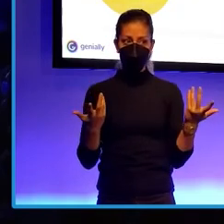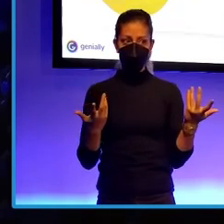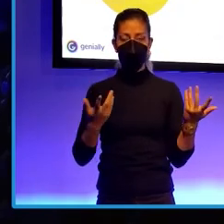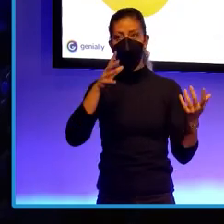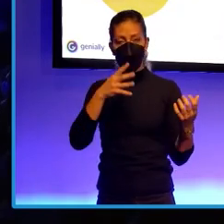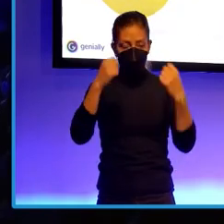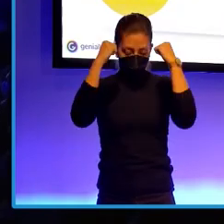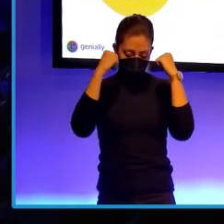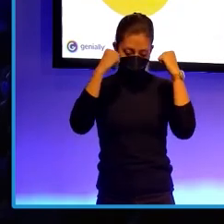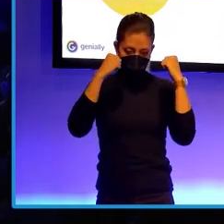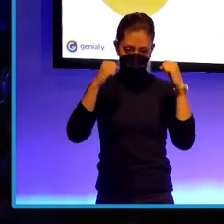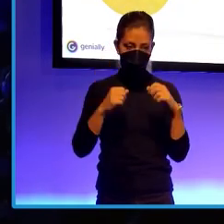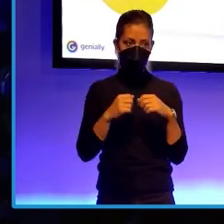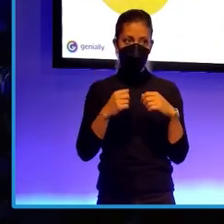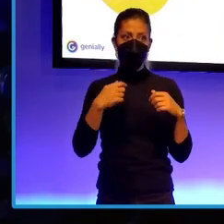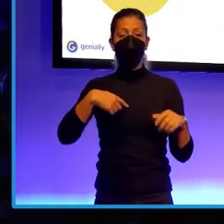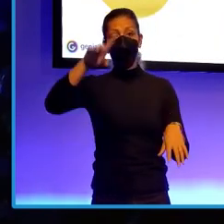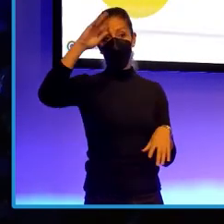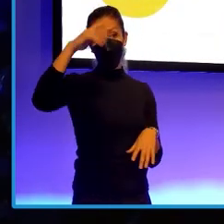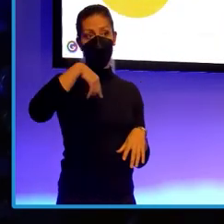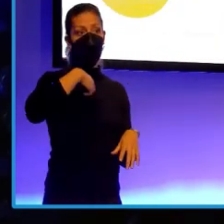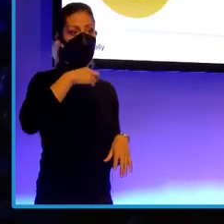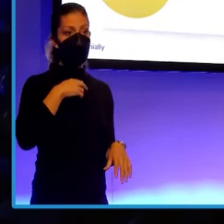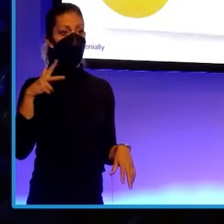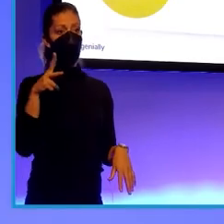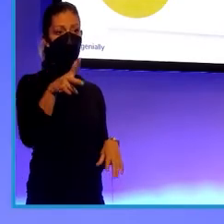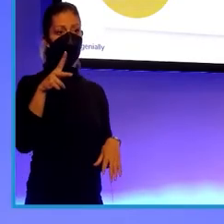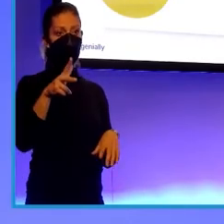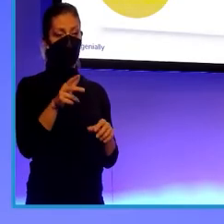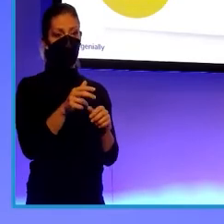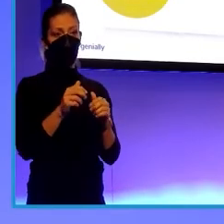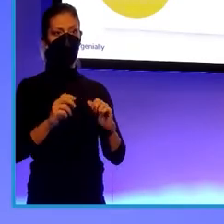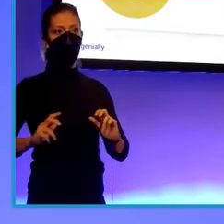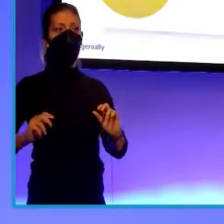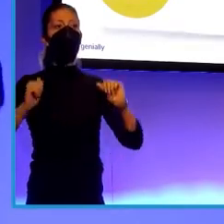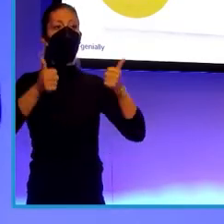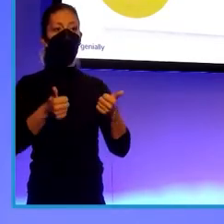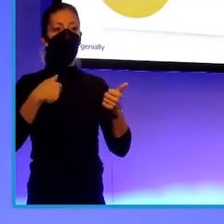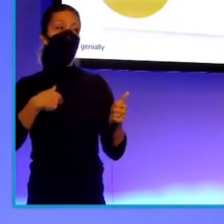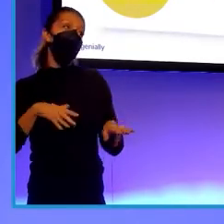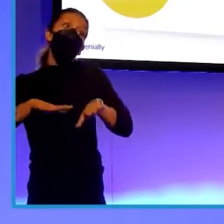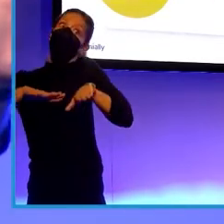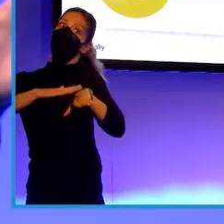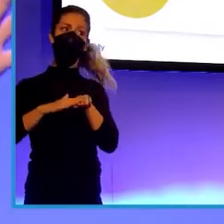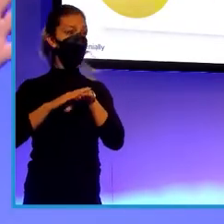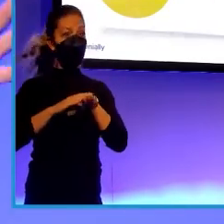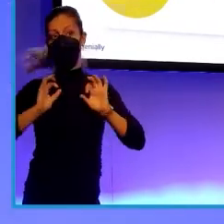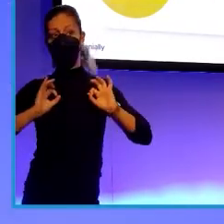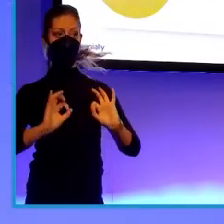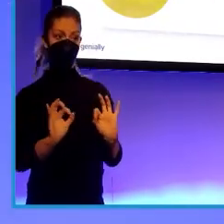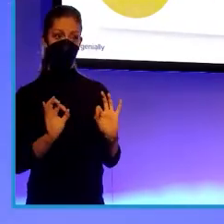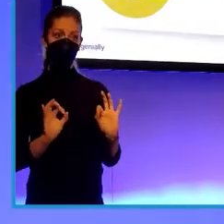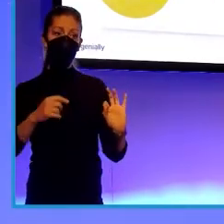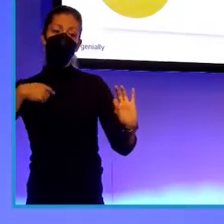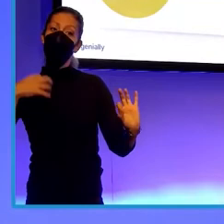yo doy introducción al derecho imagínate yo yo llego allí y les digo a mis pobres alumnos lo siento lo siento y que